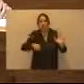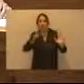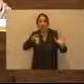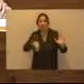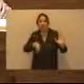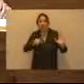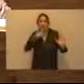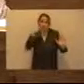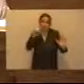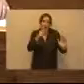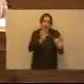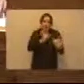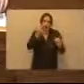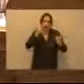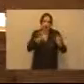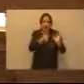máis larga.